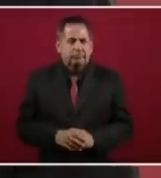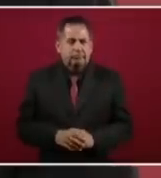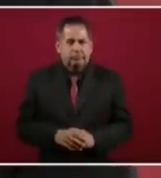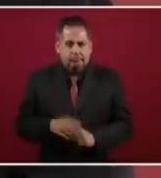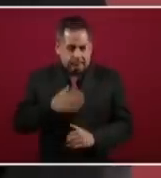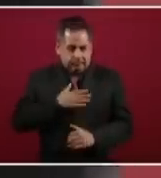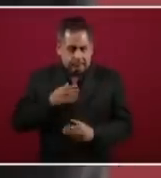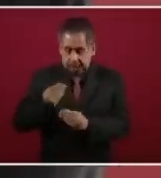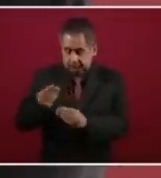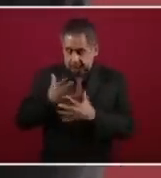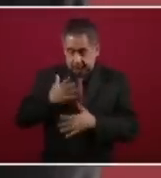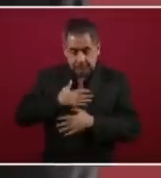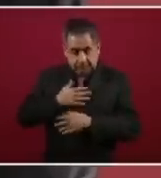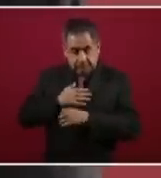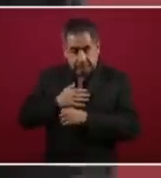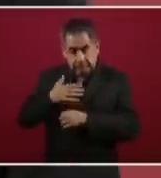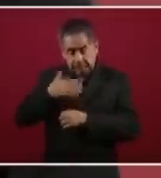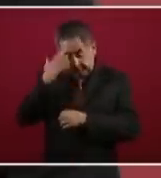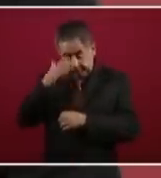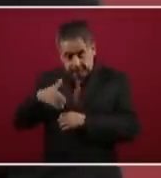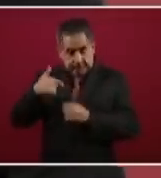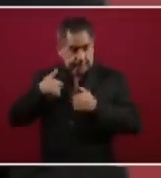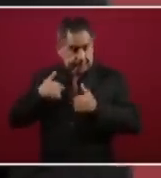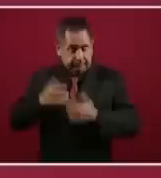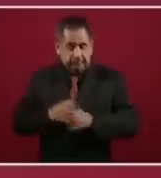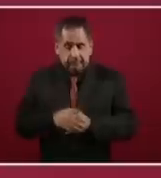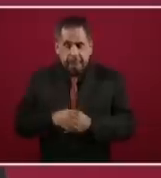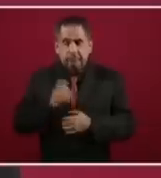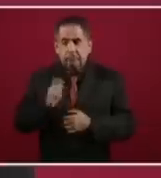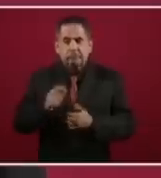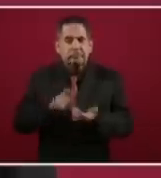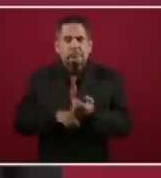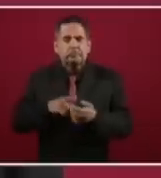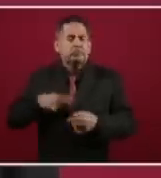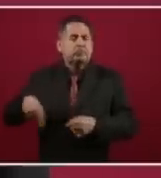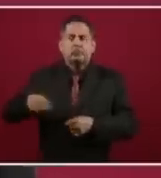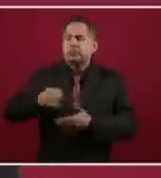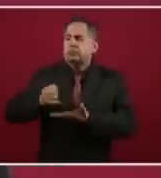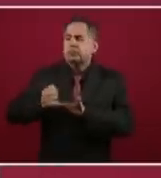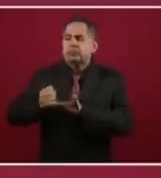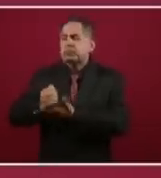yo tengo es de que fue una decisión